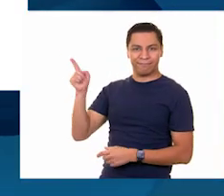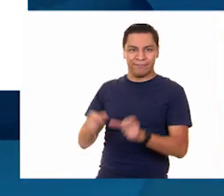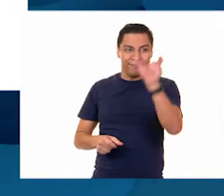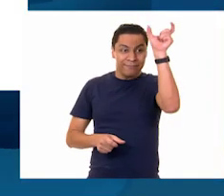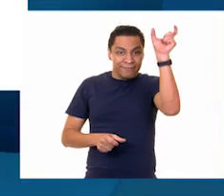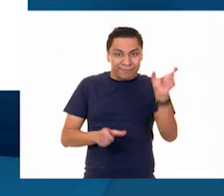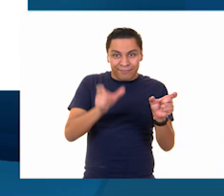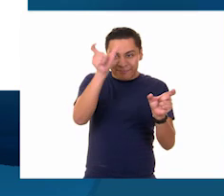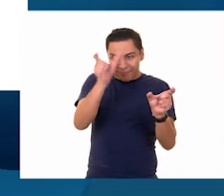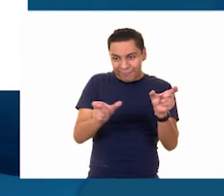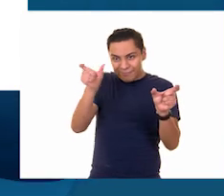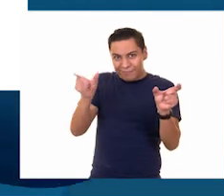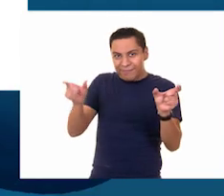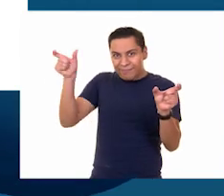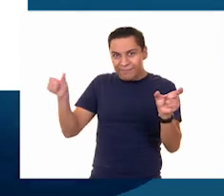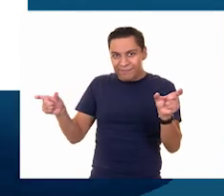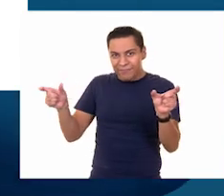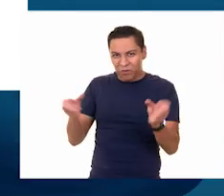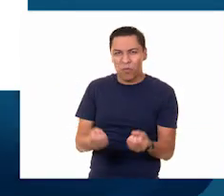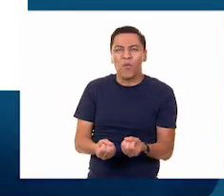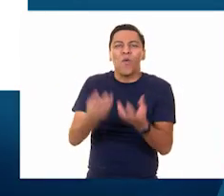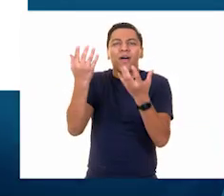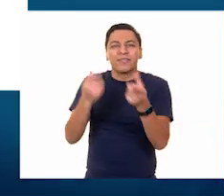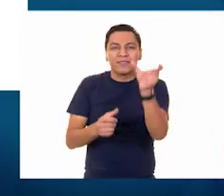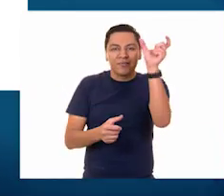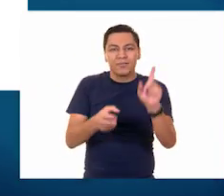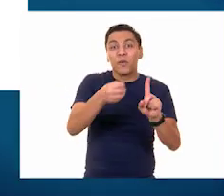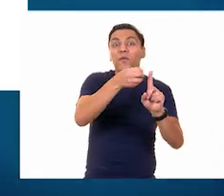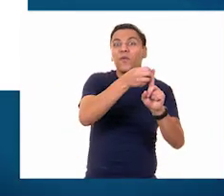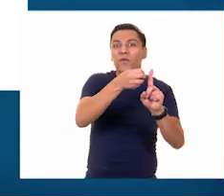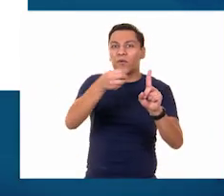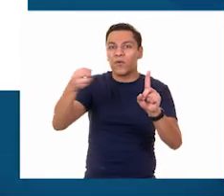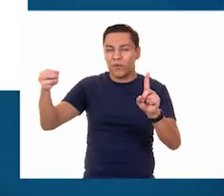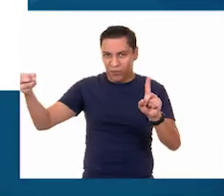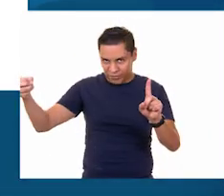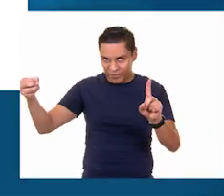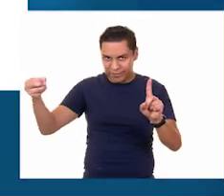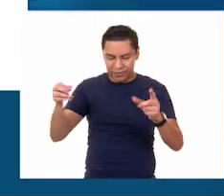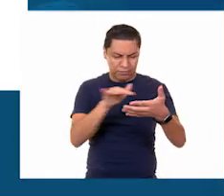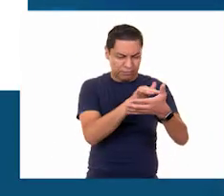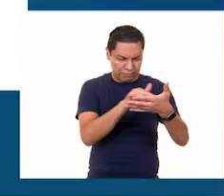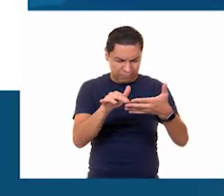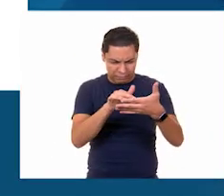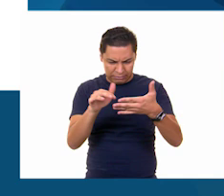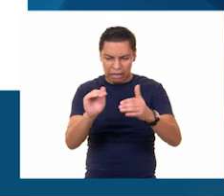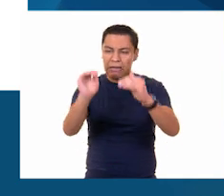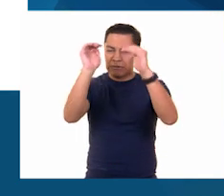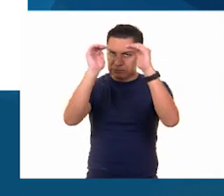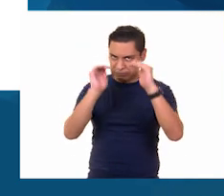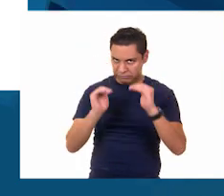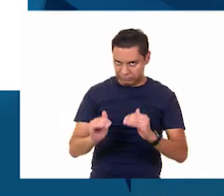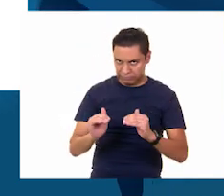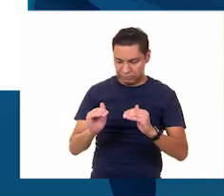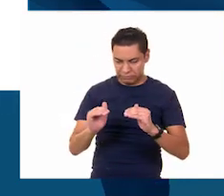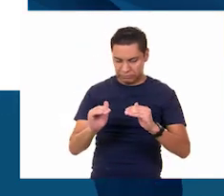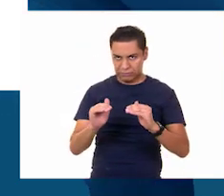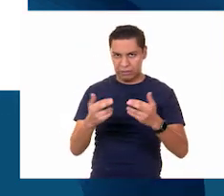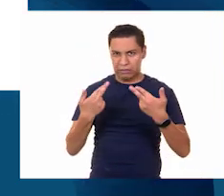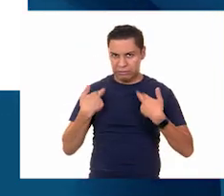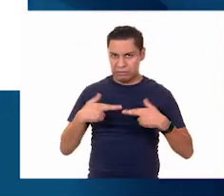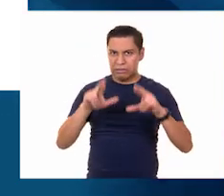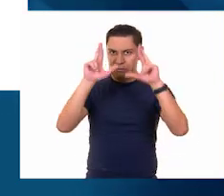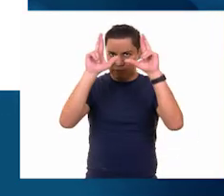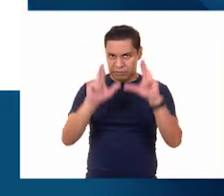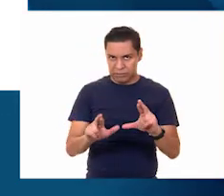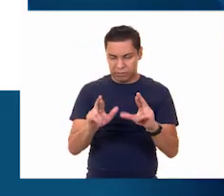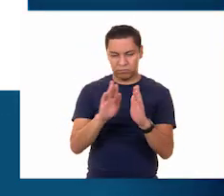que conforman el tríptico que exploramos, ordenadas según el orden de lectura. Debajo se encuentra la representación de